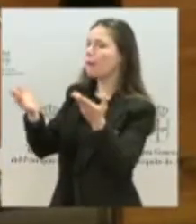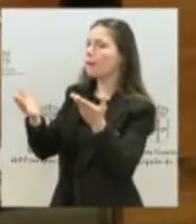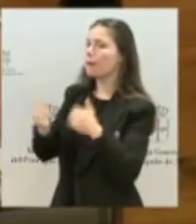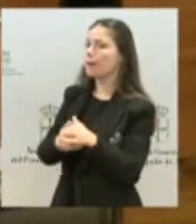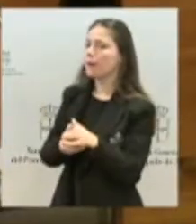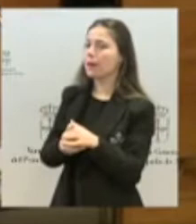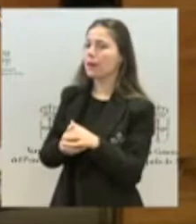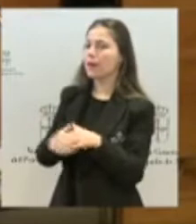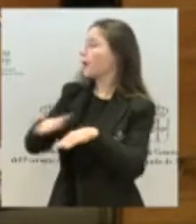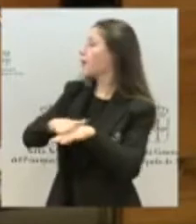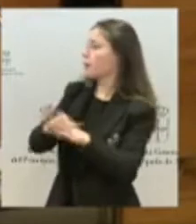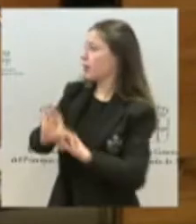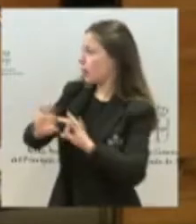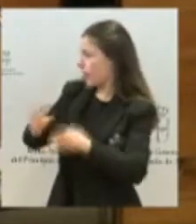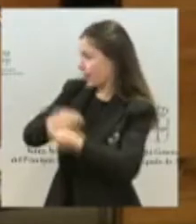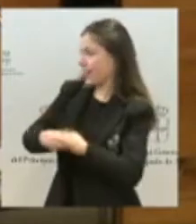Vamos.